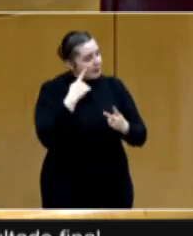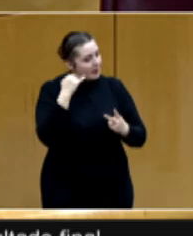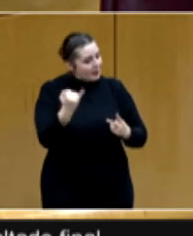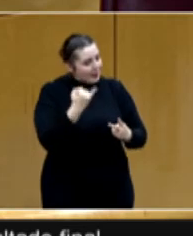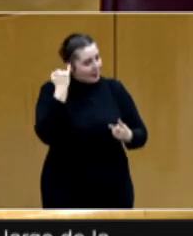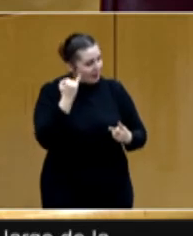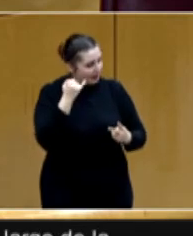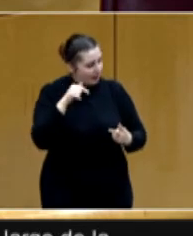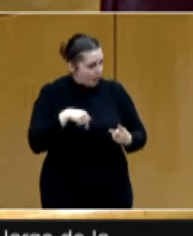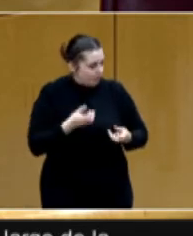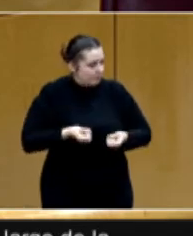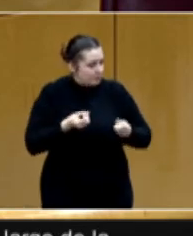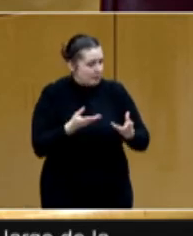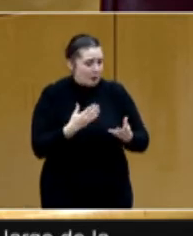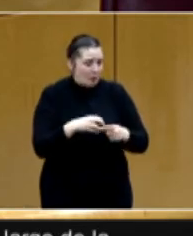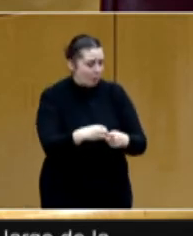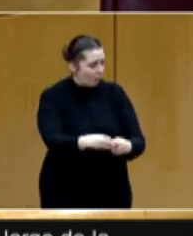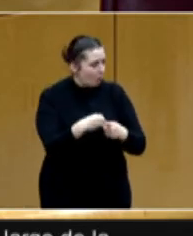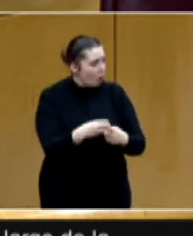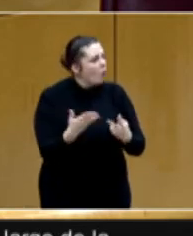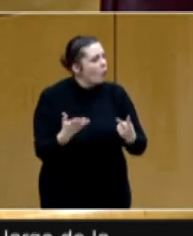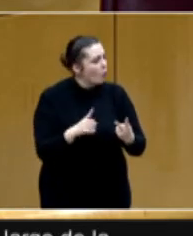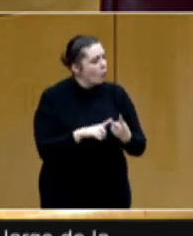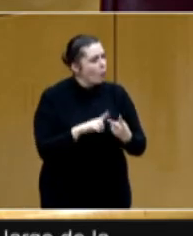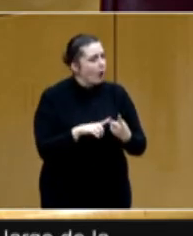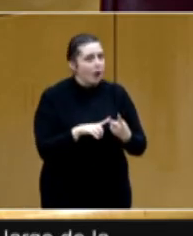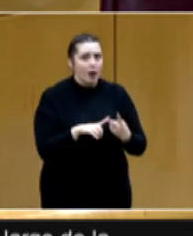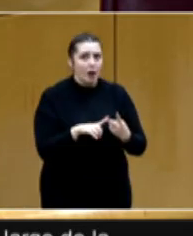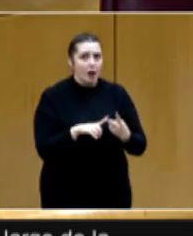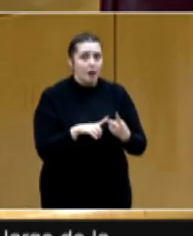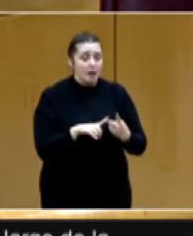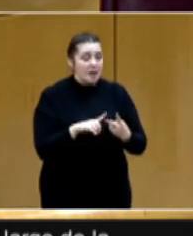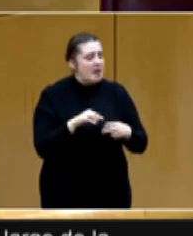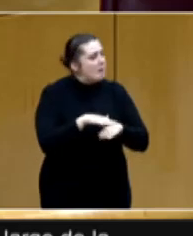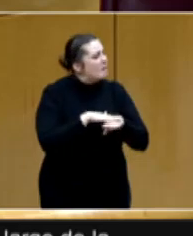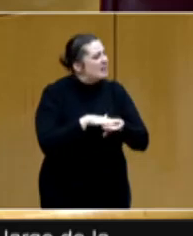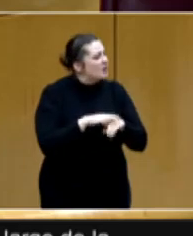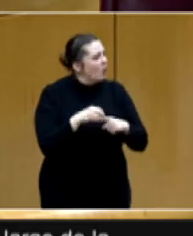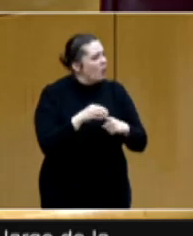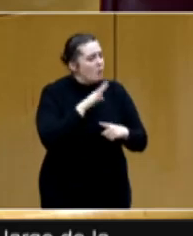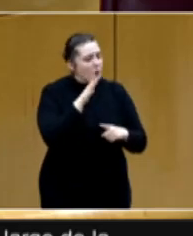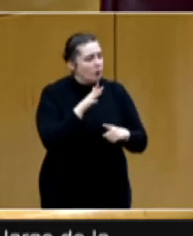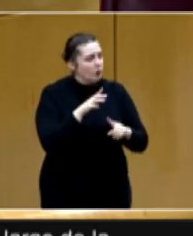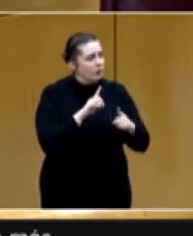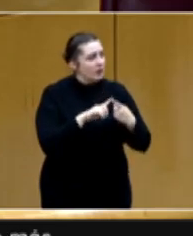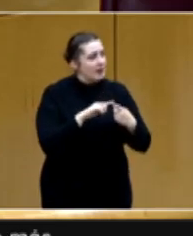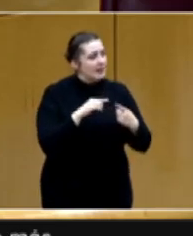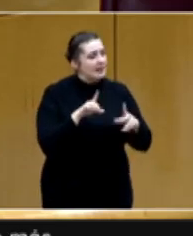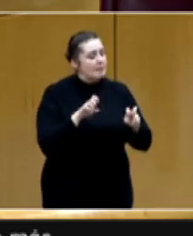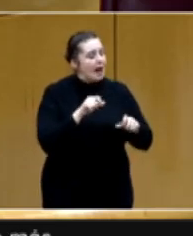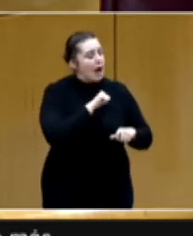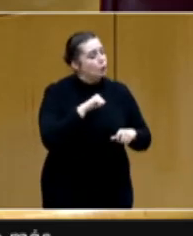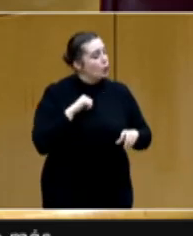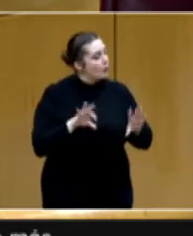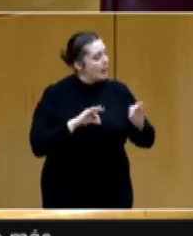desapercibido y es esencial es esencial en primer lugar tiene es un concepto como una autonomía propia